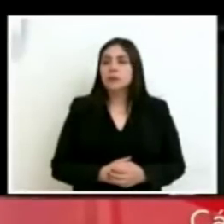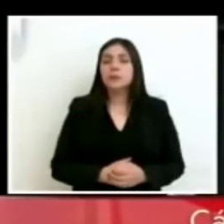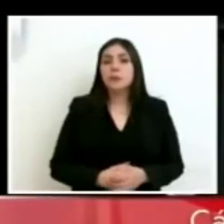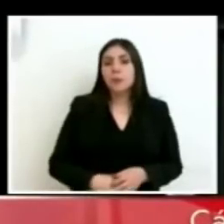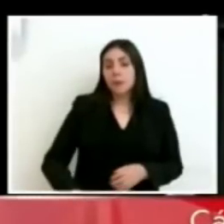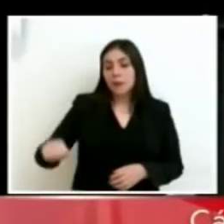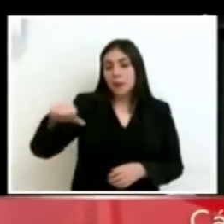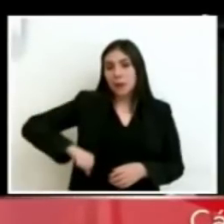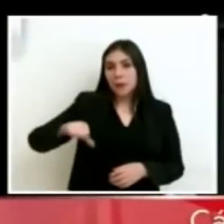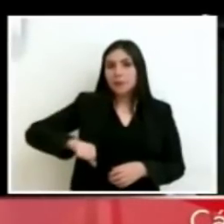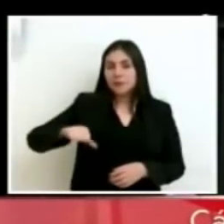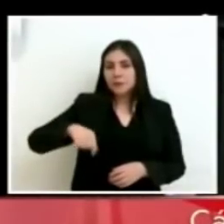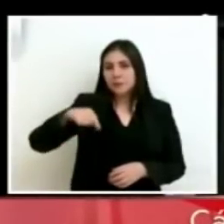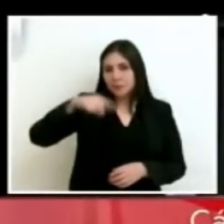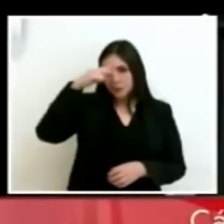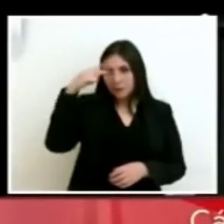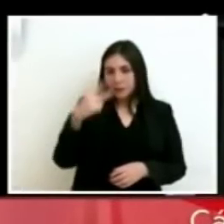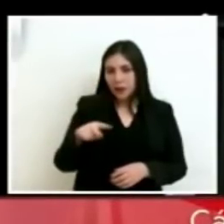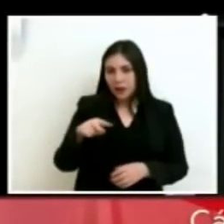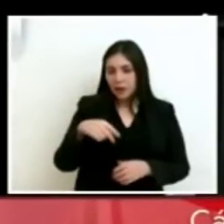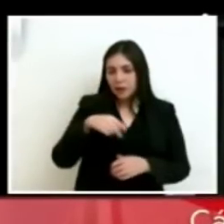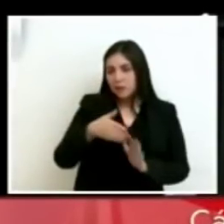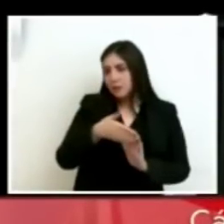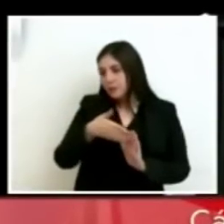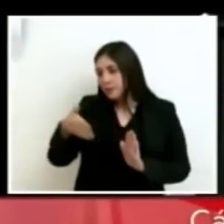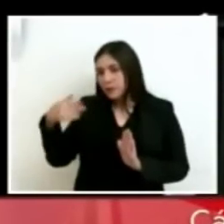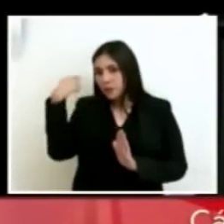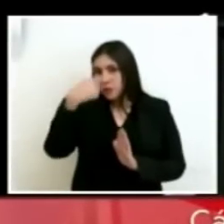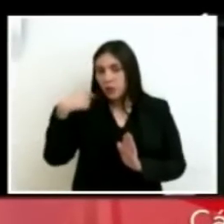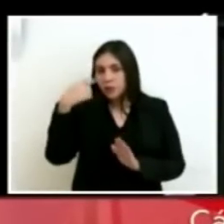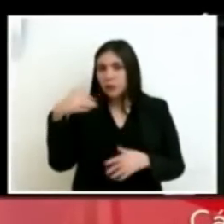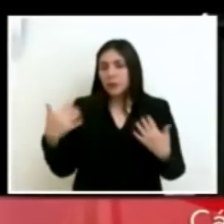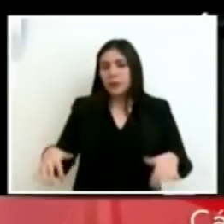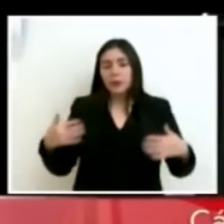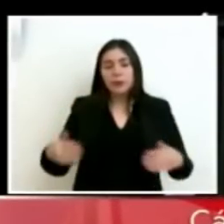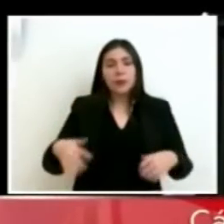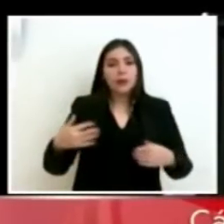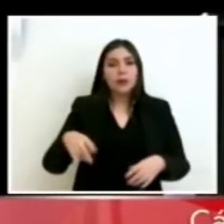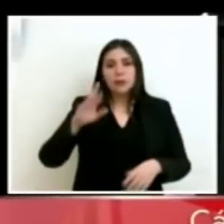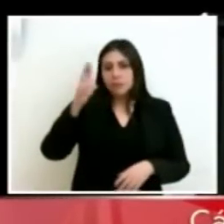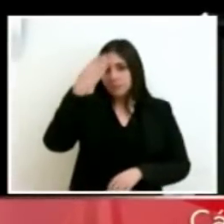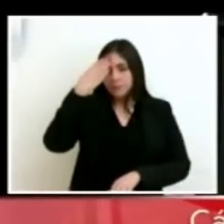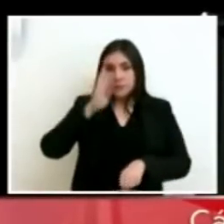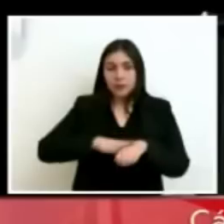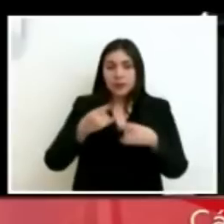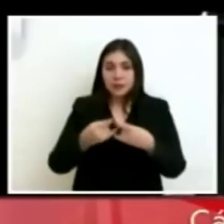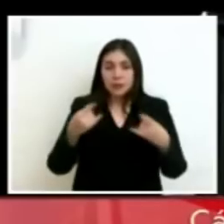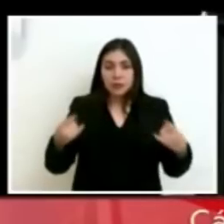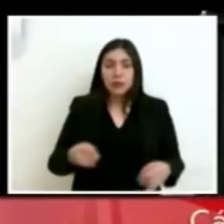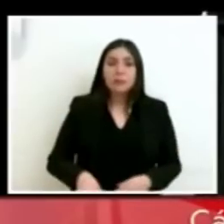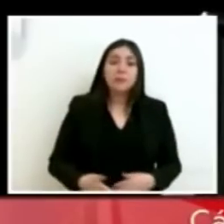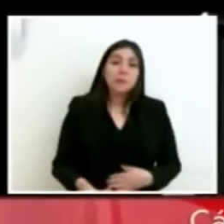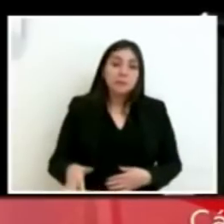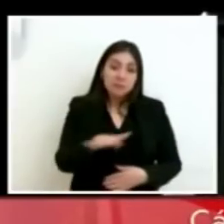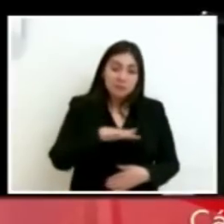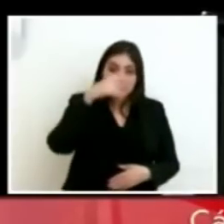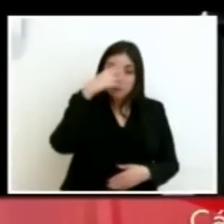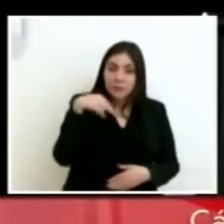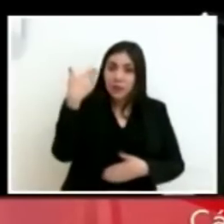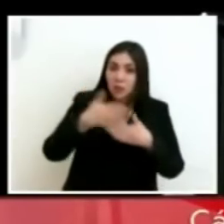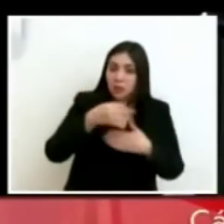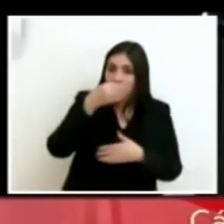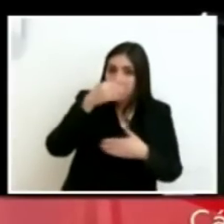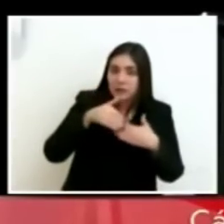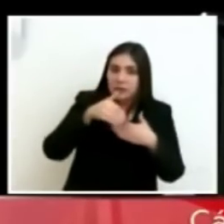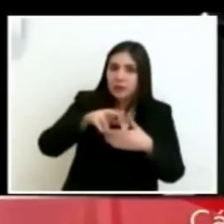nacionales son históricas. El pueblo de México está a muy poco de vivir una profunda transformación. Finalmente,